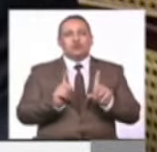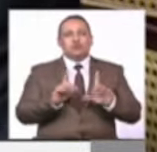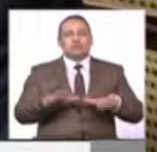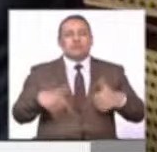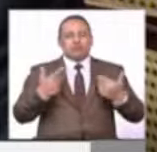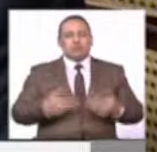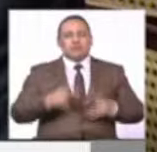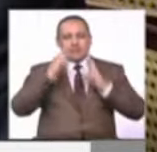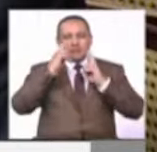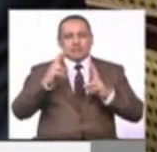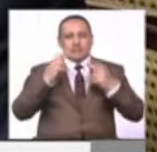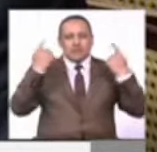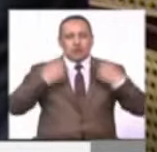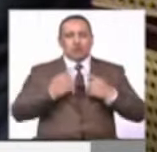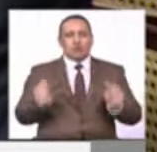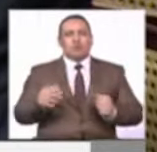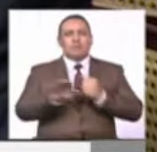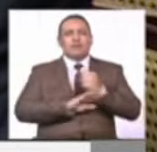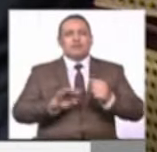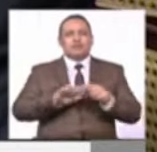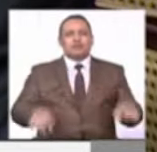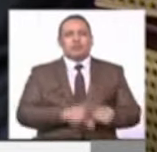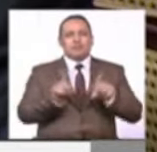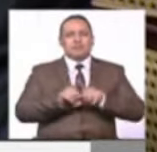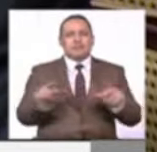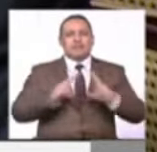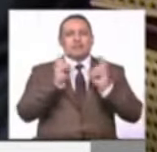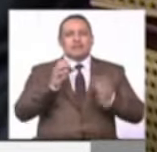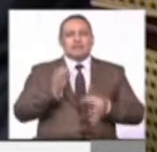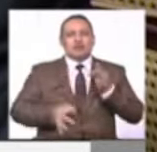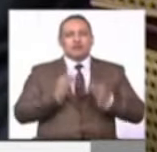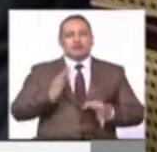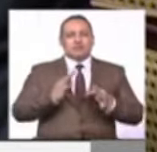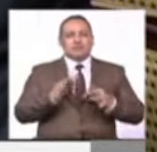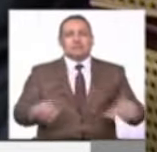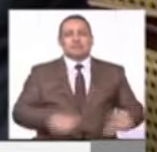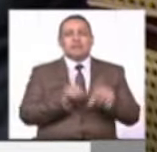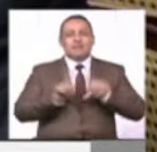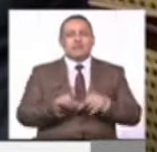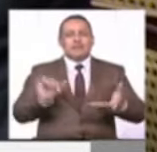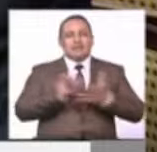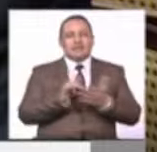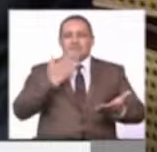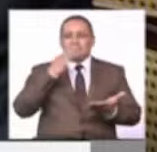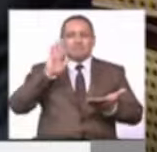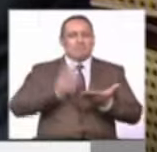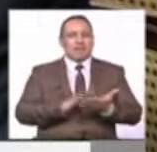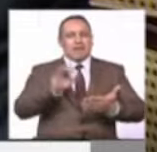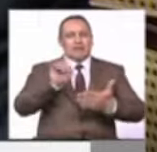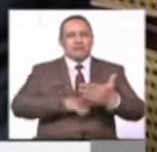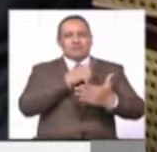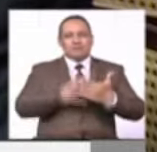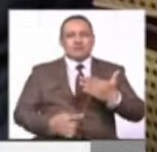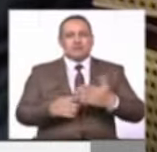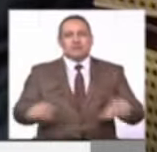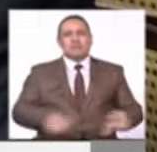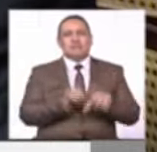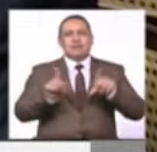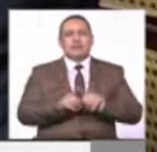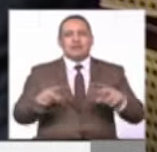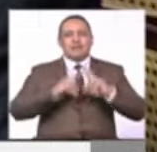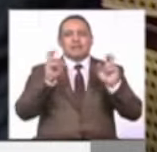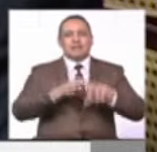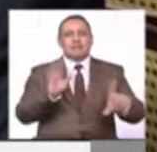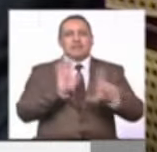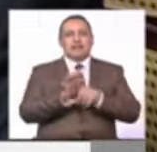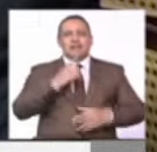respetarán los principios más básicos del sistema de justicia lo cual es pernicioso para la democracia y el estado constitucional